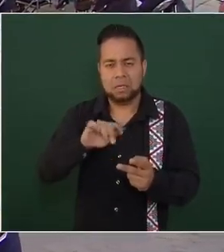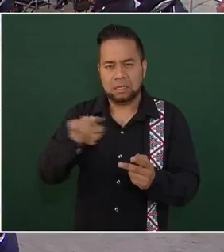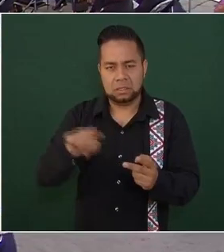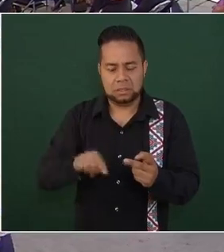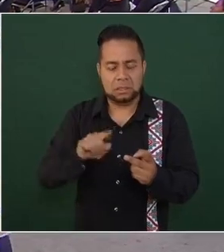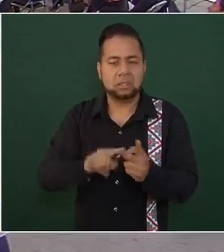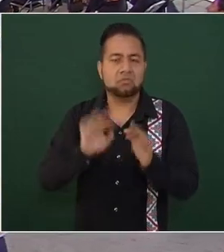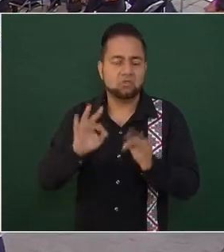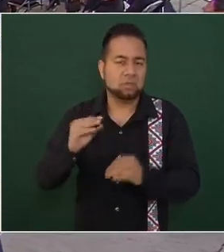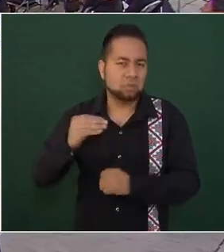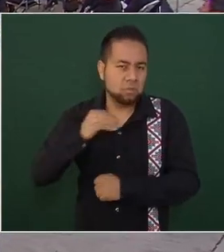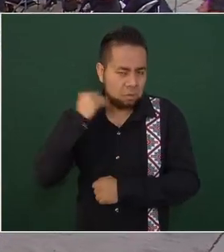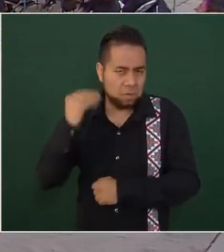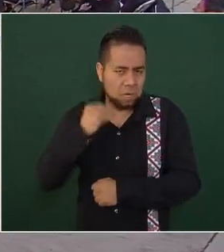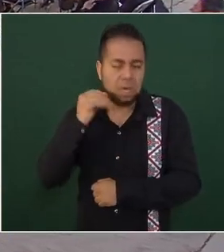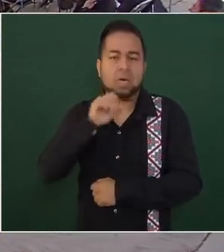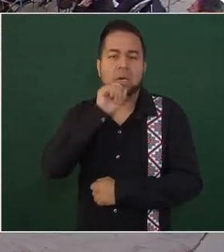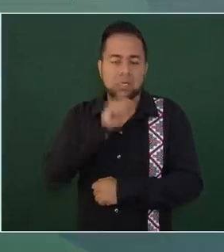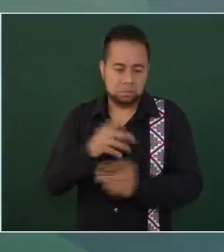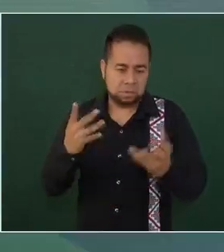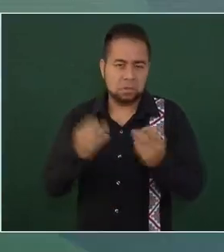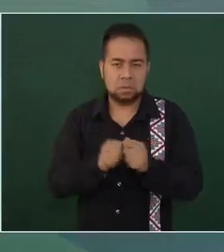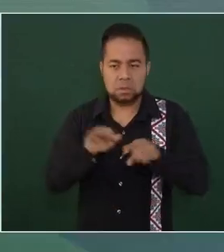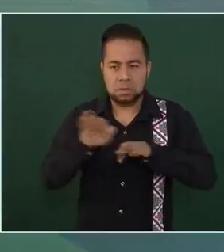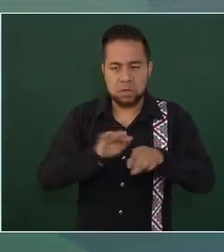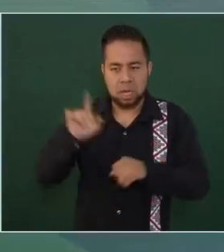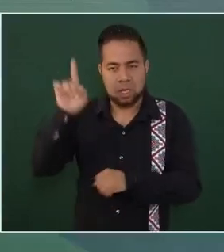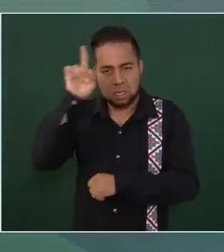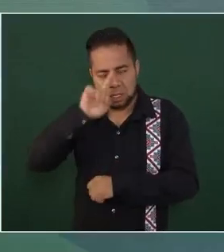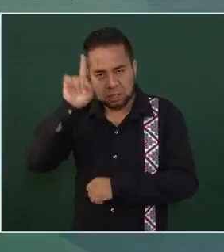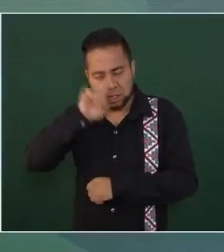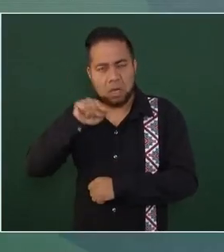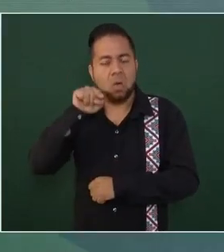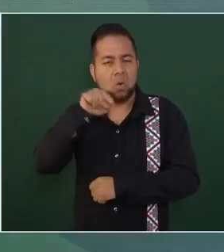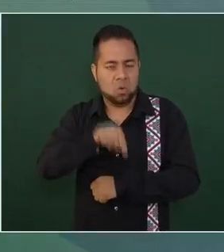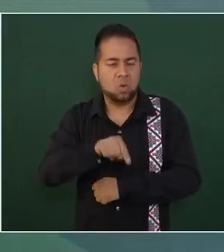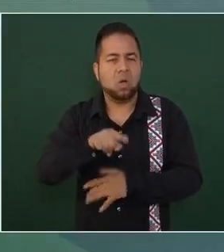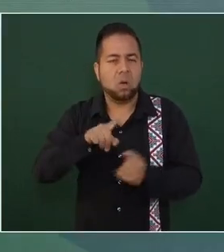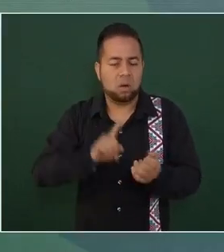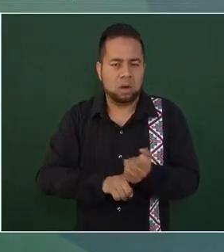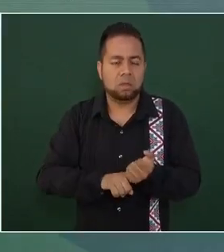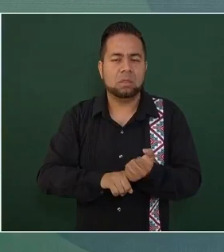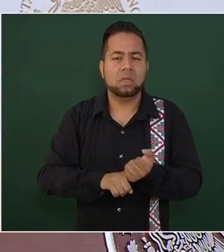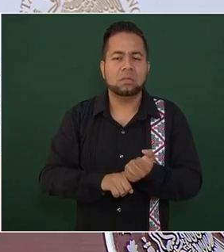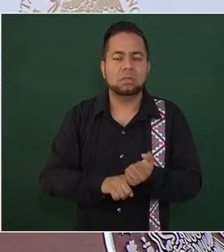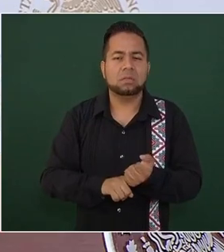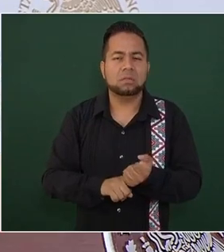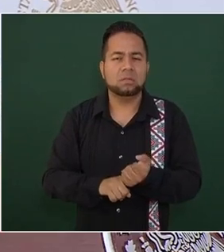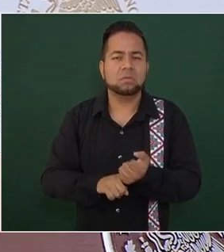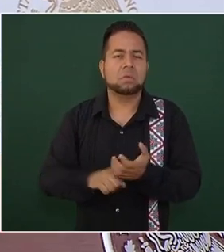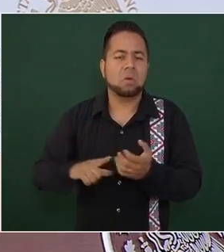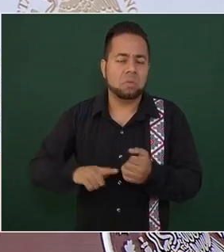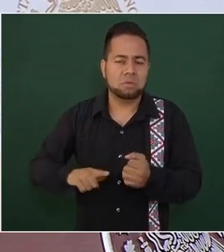abogada también que trabaja ahí en la consejería jurídica de una familia